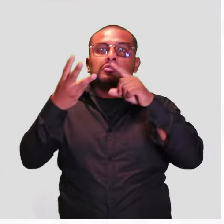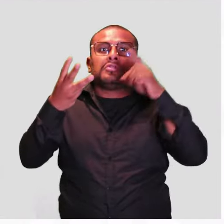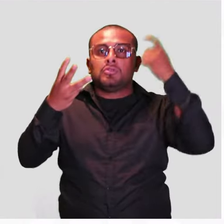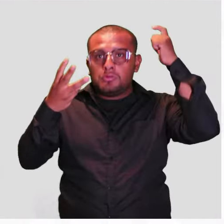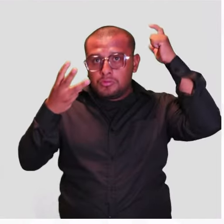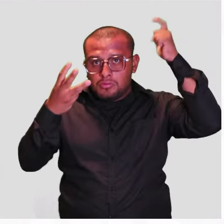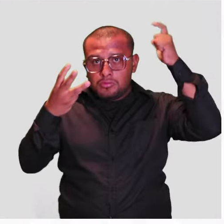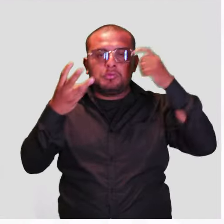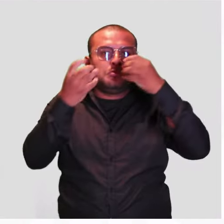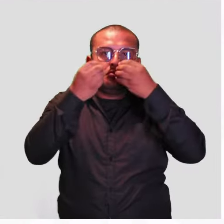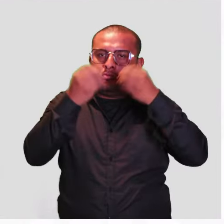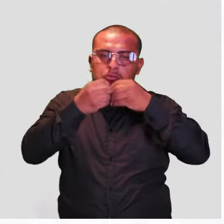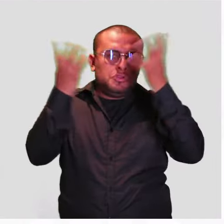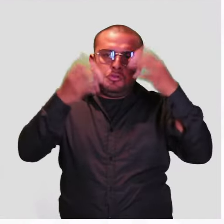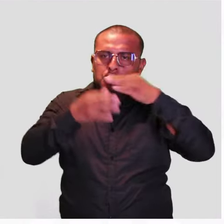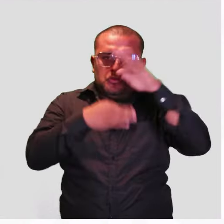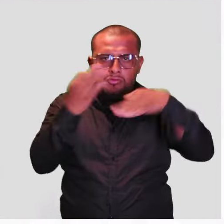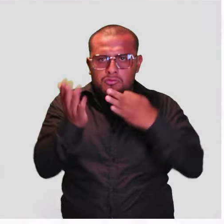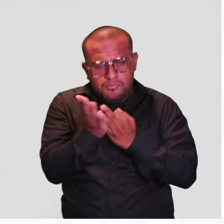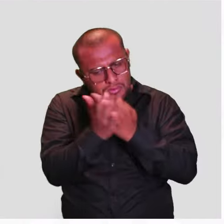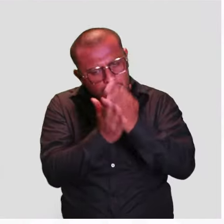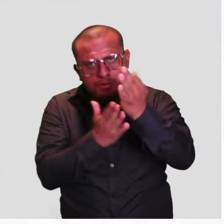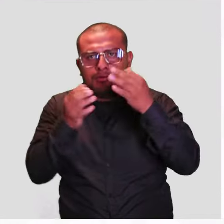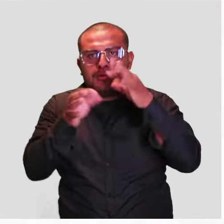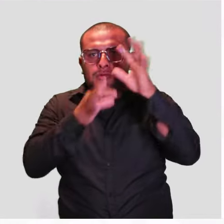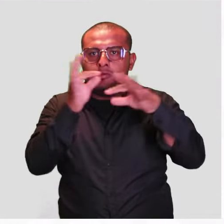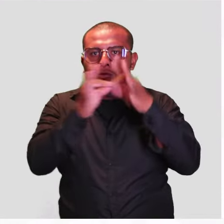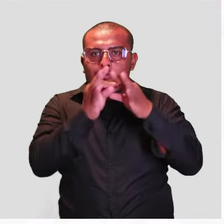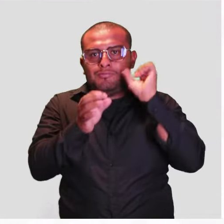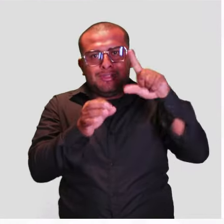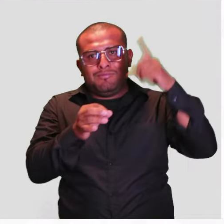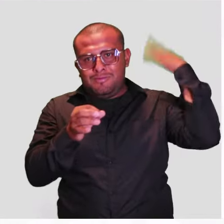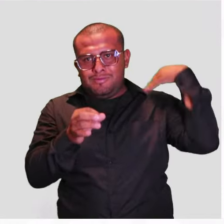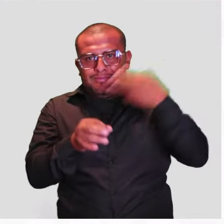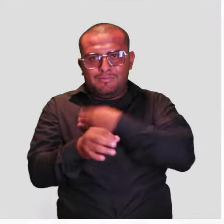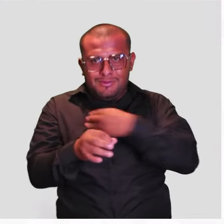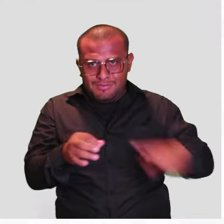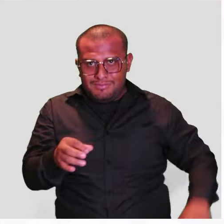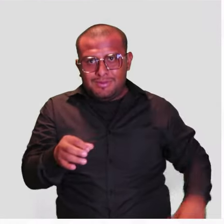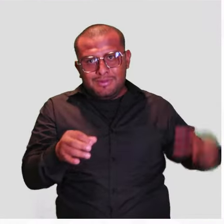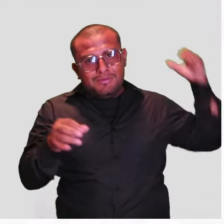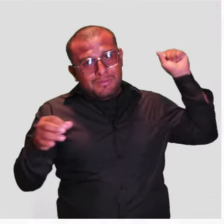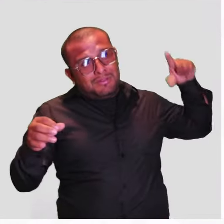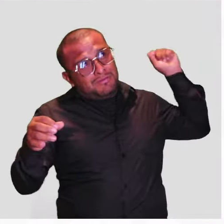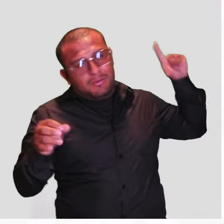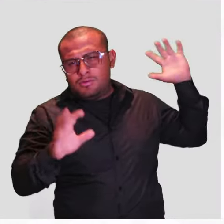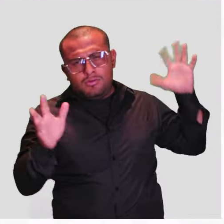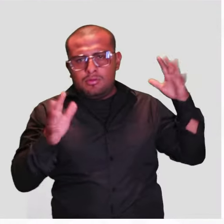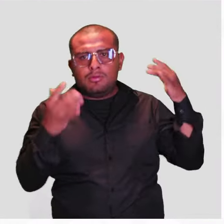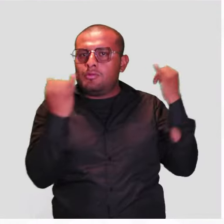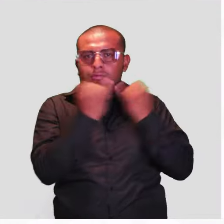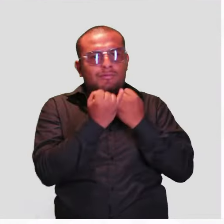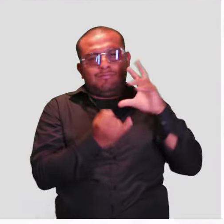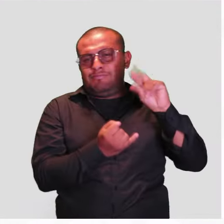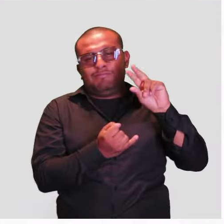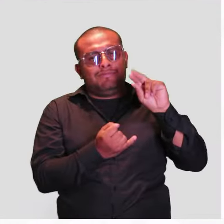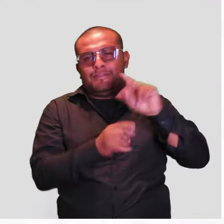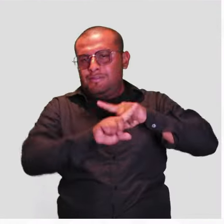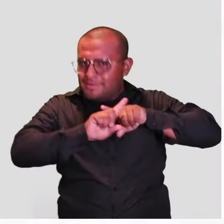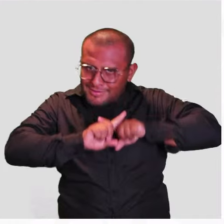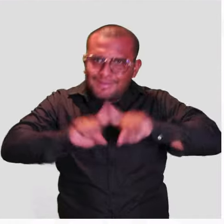repetir los viejos esquemas del presidente municipal, del ayuntamiento, para con los gobernados y las